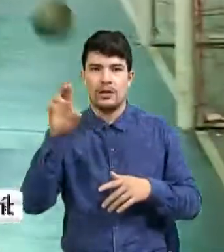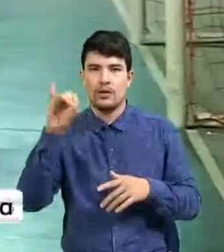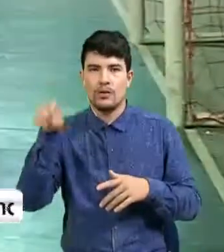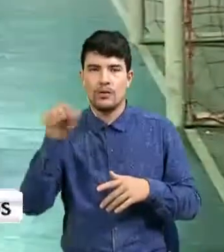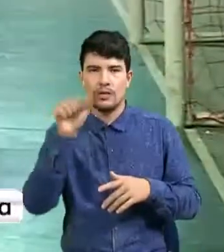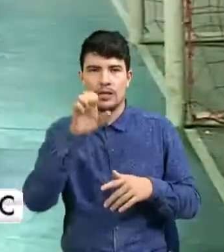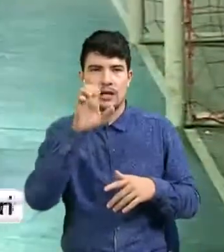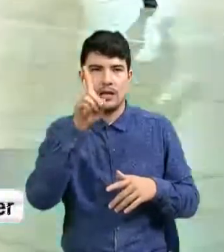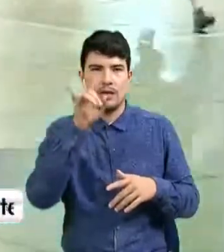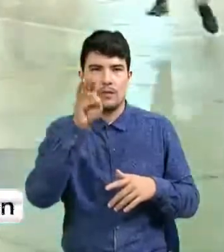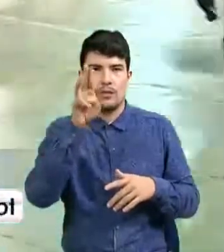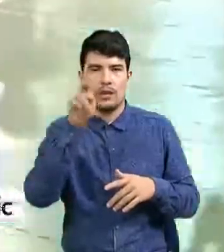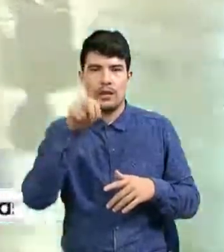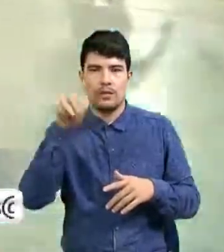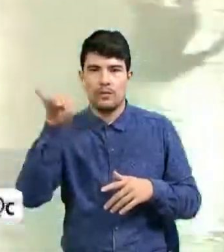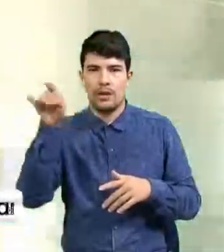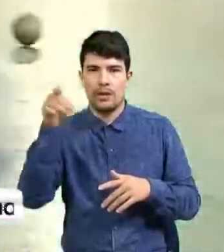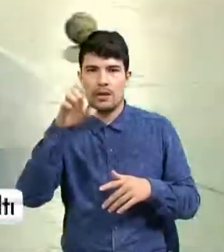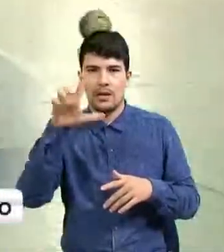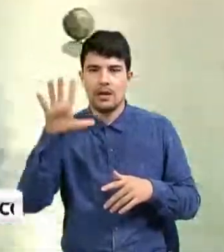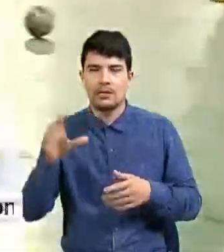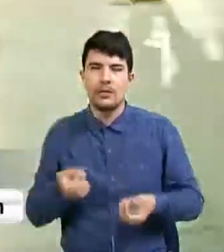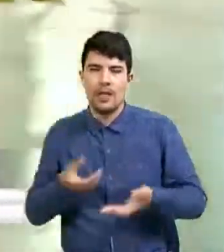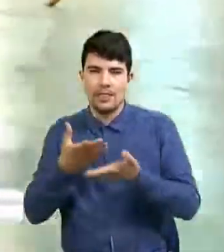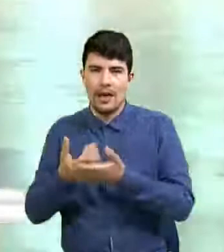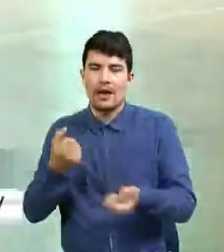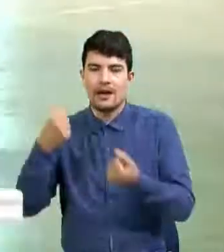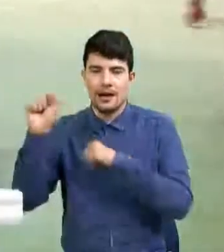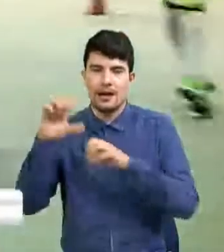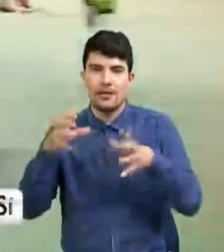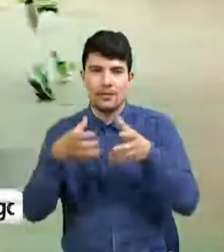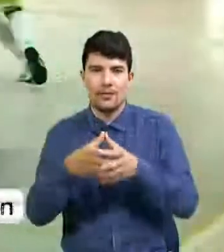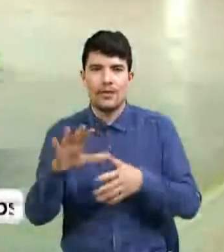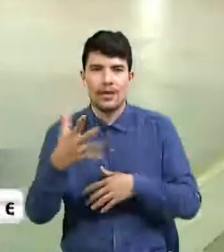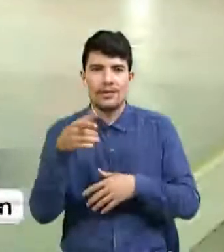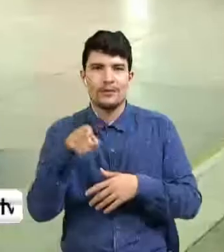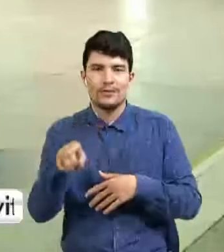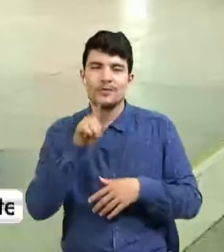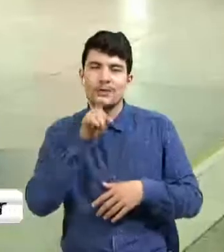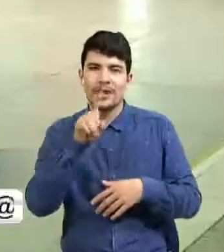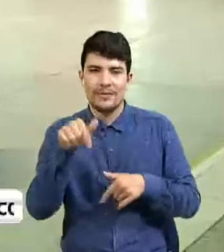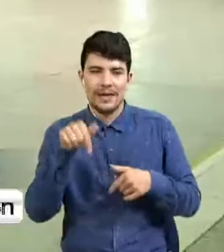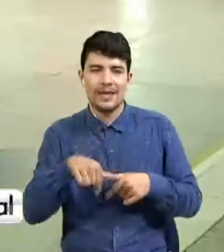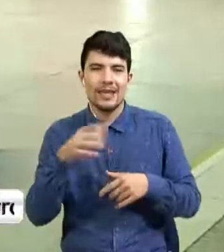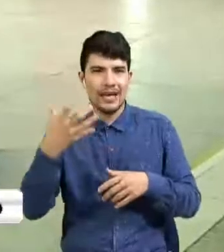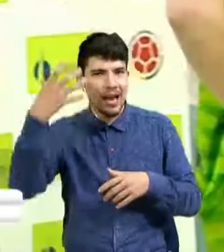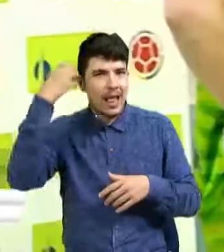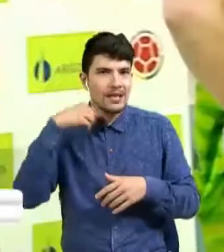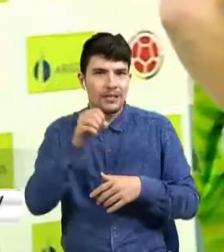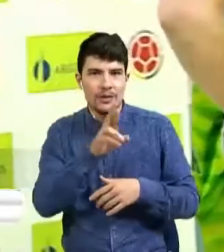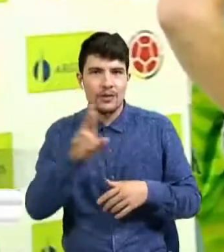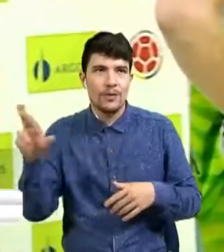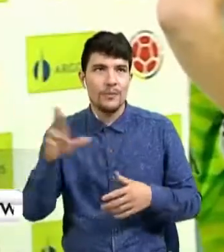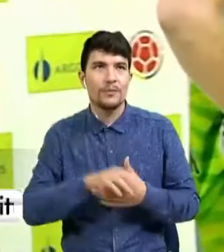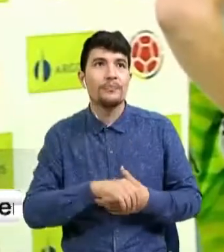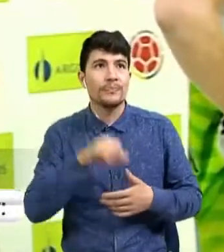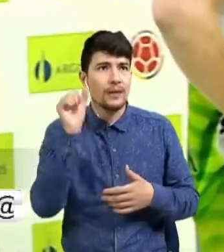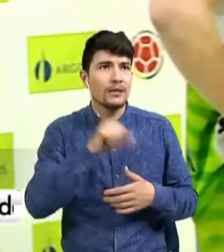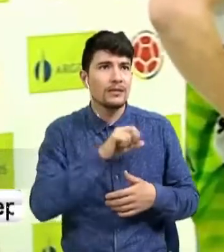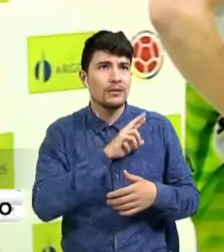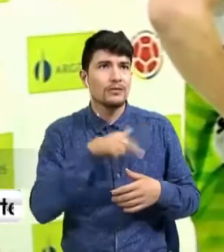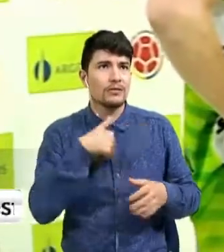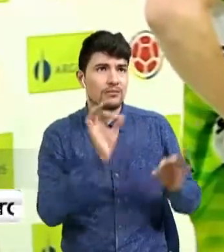montero y miguel arciniegas le dieron el triunfo al quinteto santandereano en el clásico del oriente con el orden táctico que